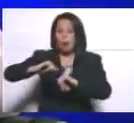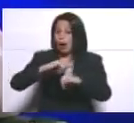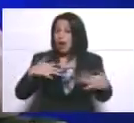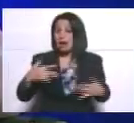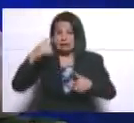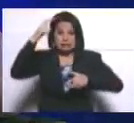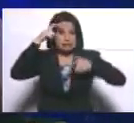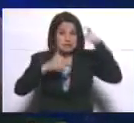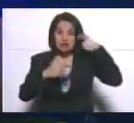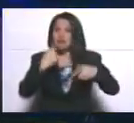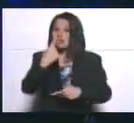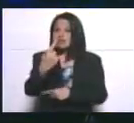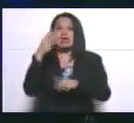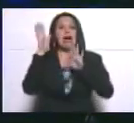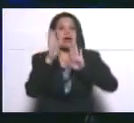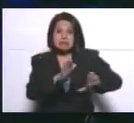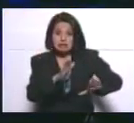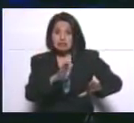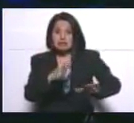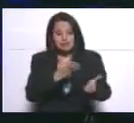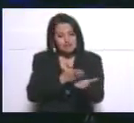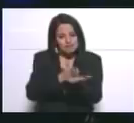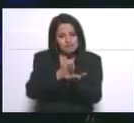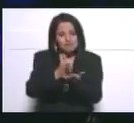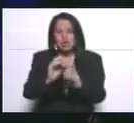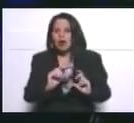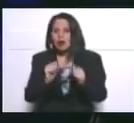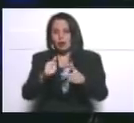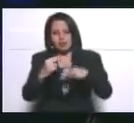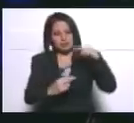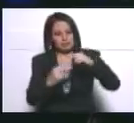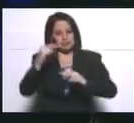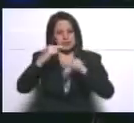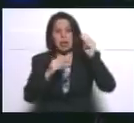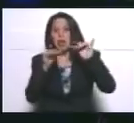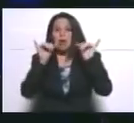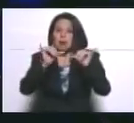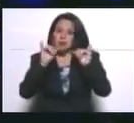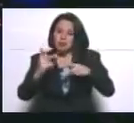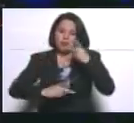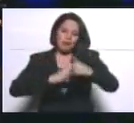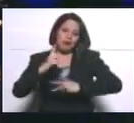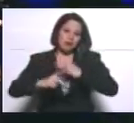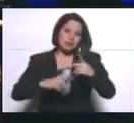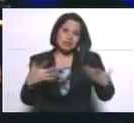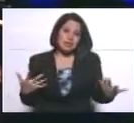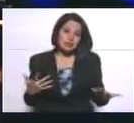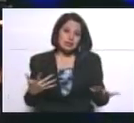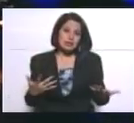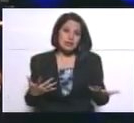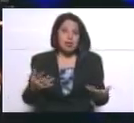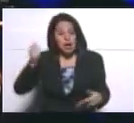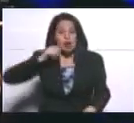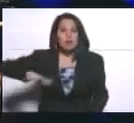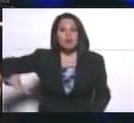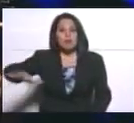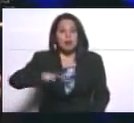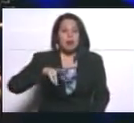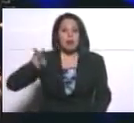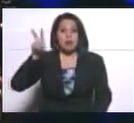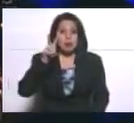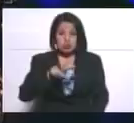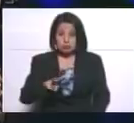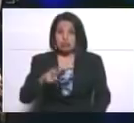comandante con esa bandera y bueno, echa a andar y echamos todos a andar en el mismo camino. Que es decir, Delcy, pueblo de Venezuela, que